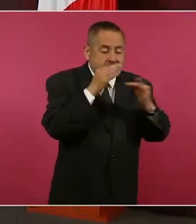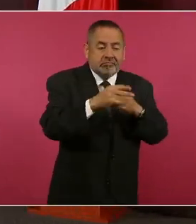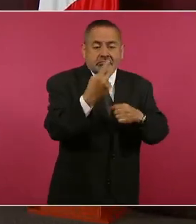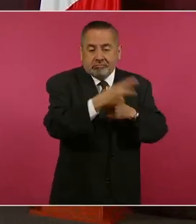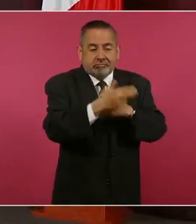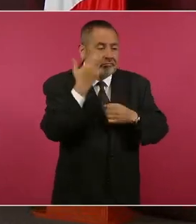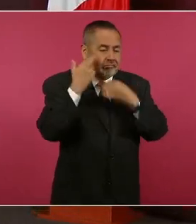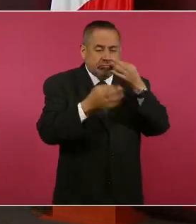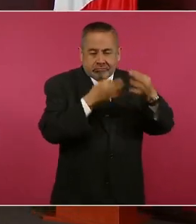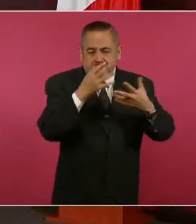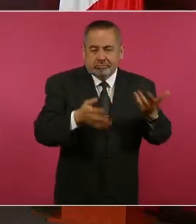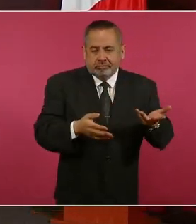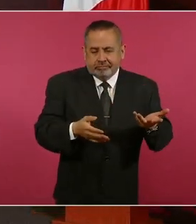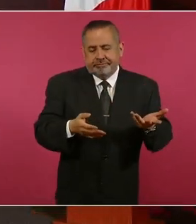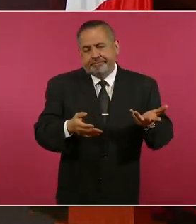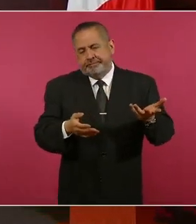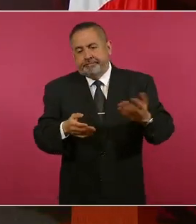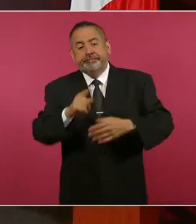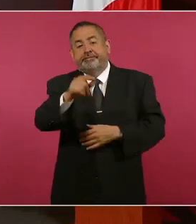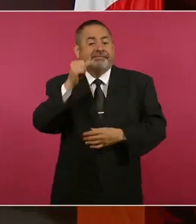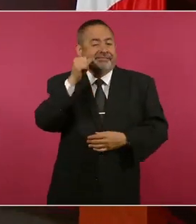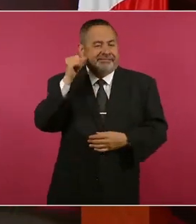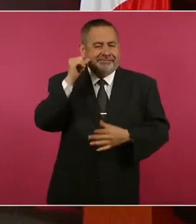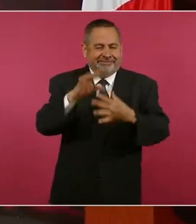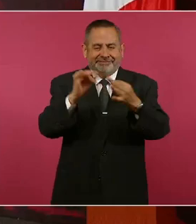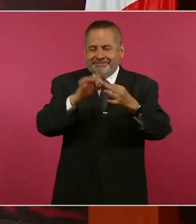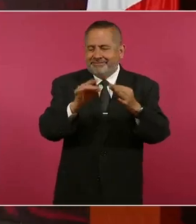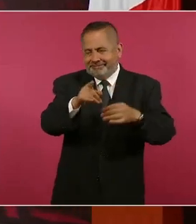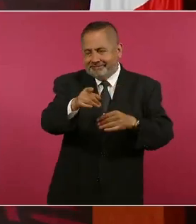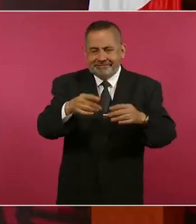Ayer, porque se están peleando,